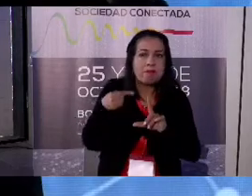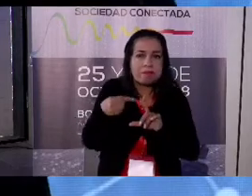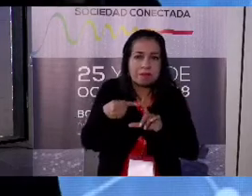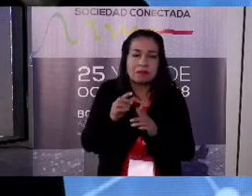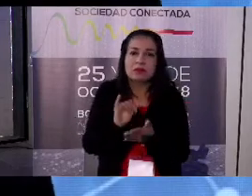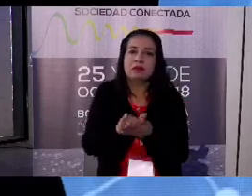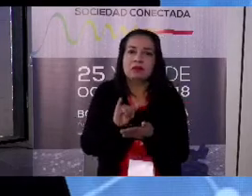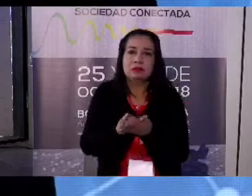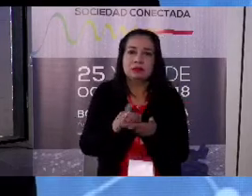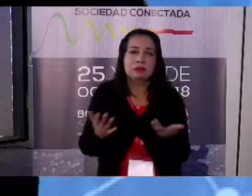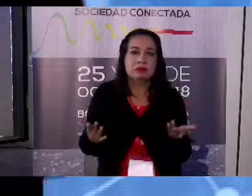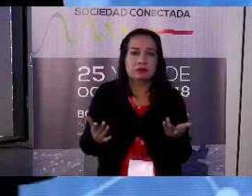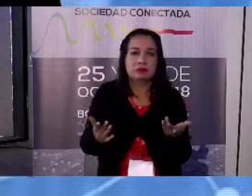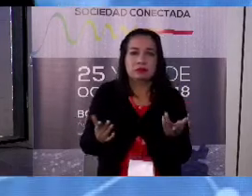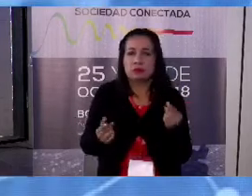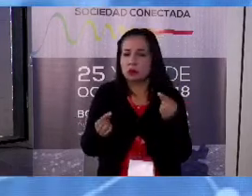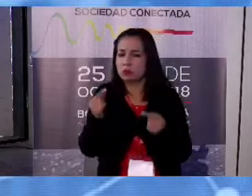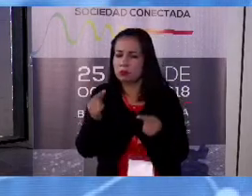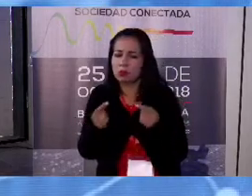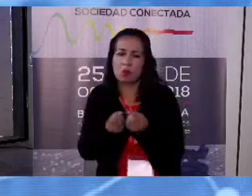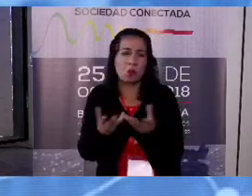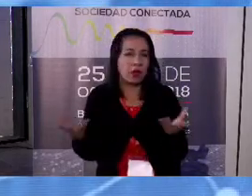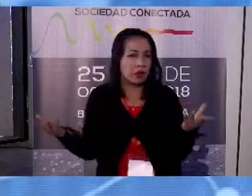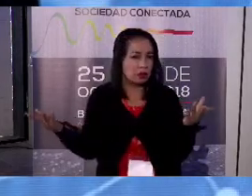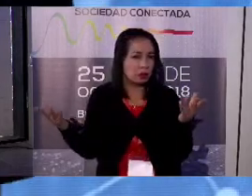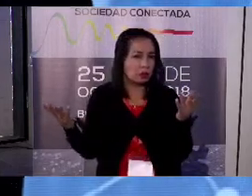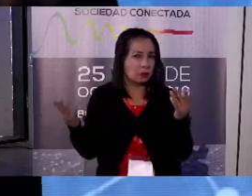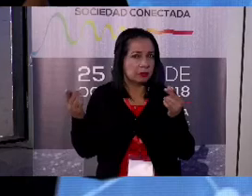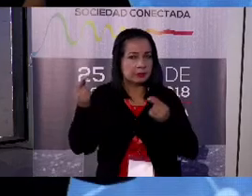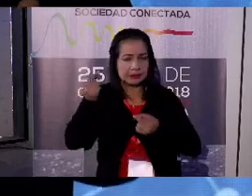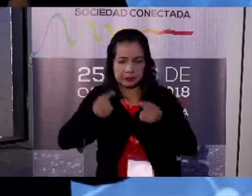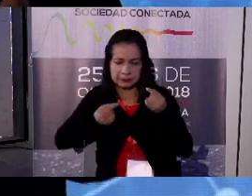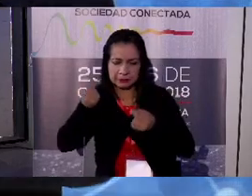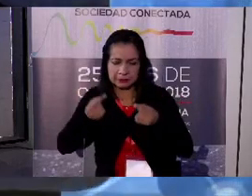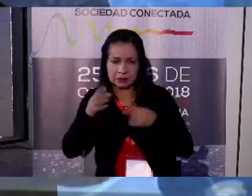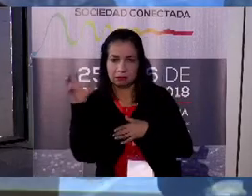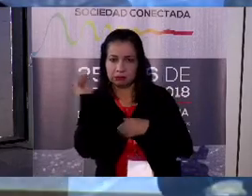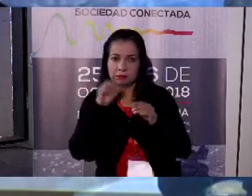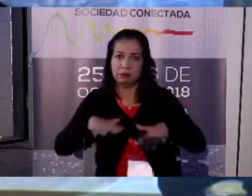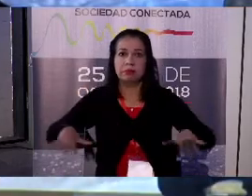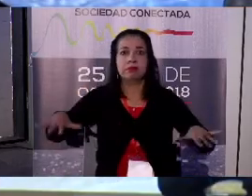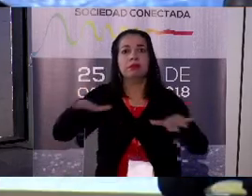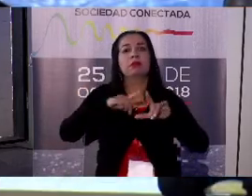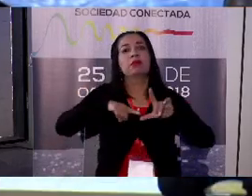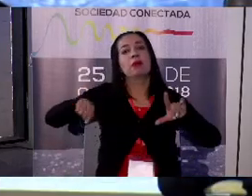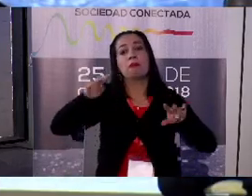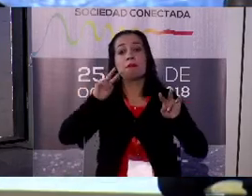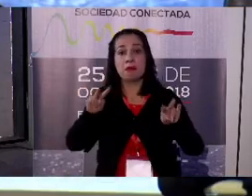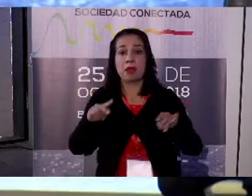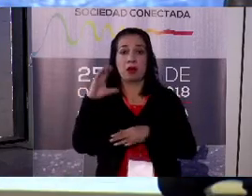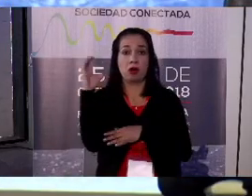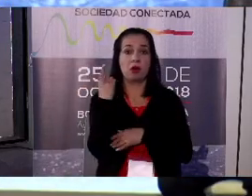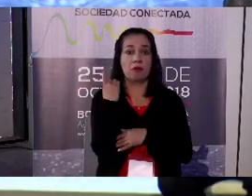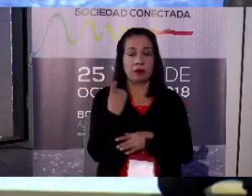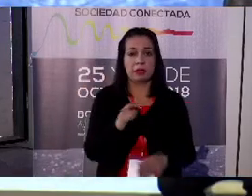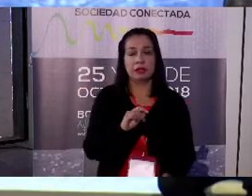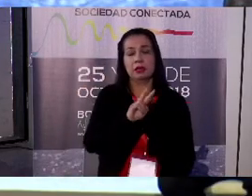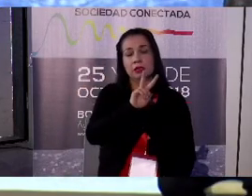Y calculo el espectro veo que en Colombia si hace falta 760